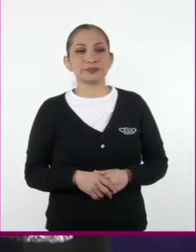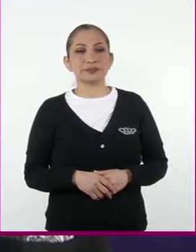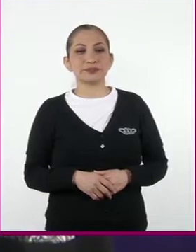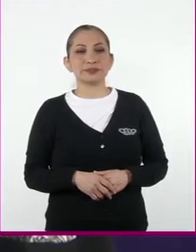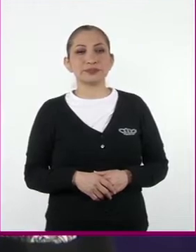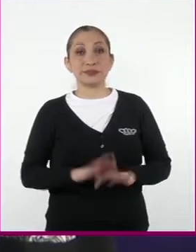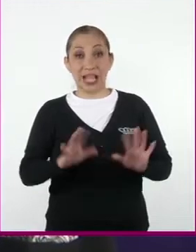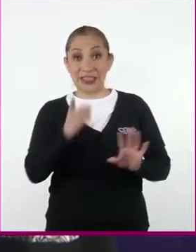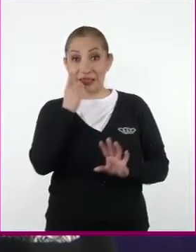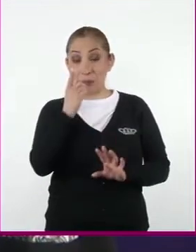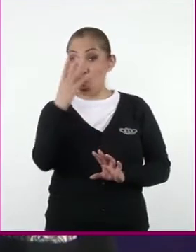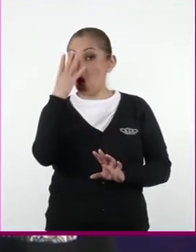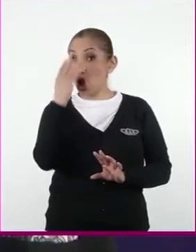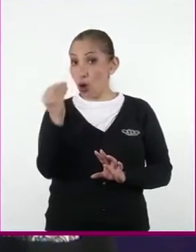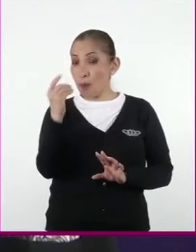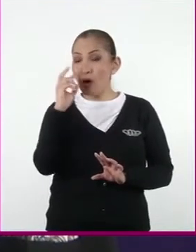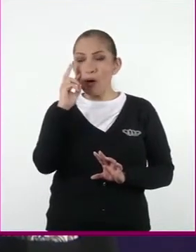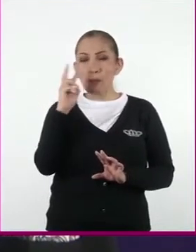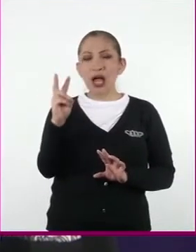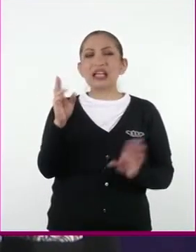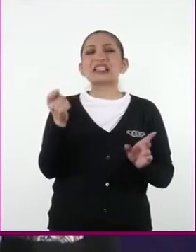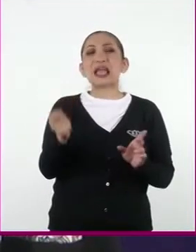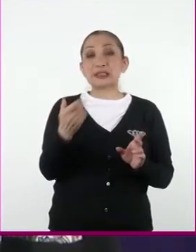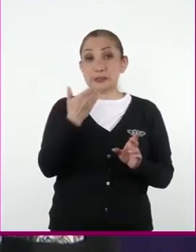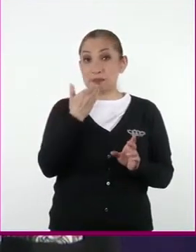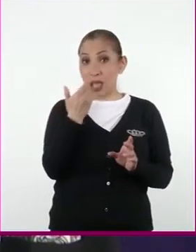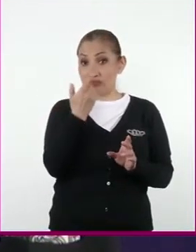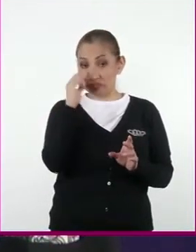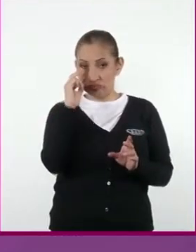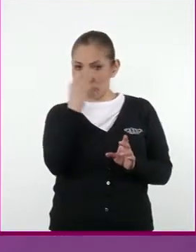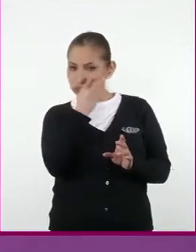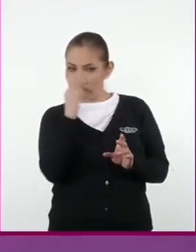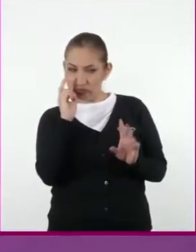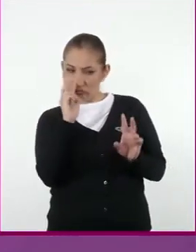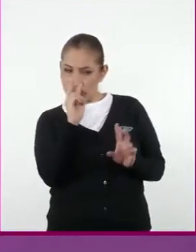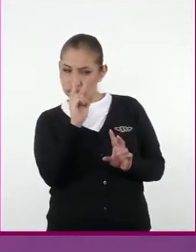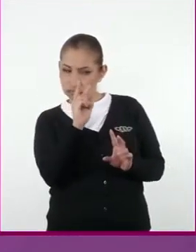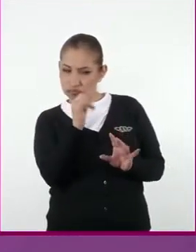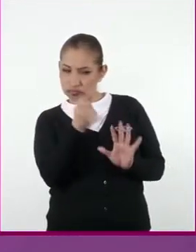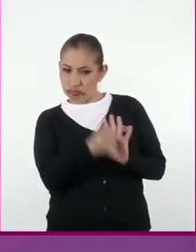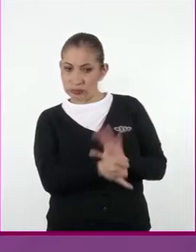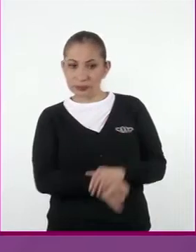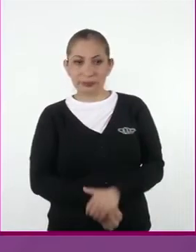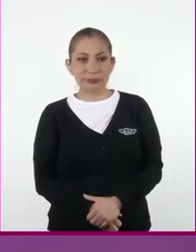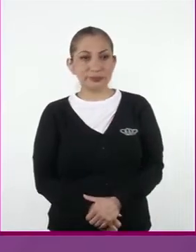Y ya que hablamos del lobo, veamos qué tan buenos somos observando.